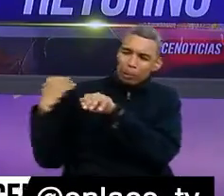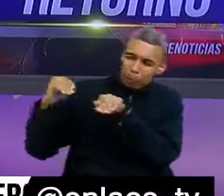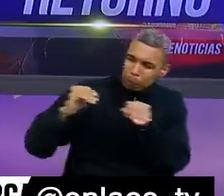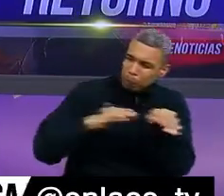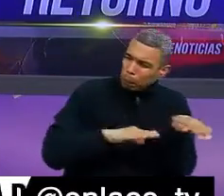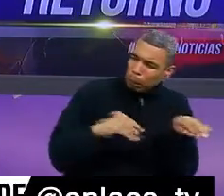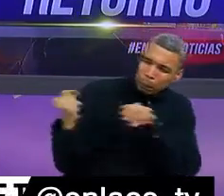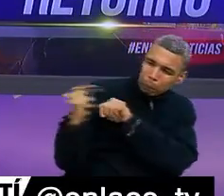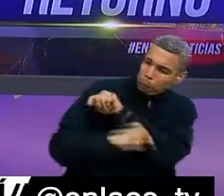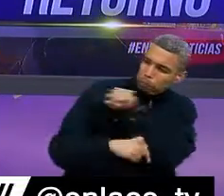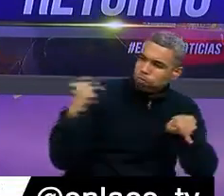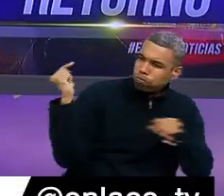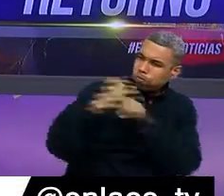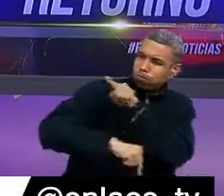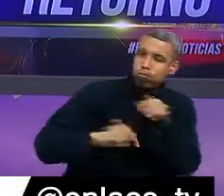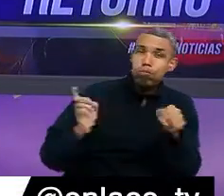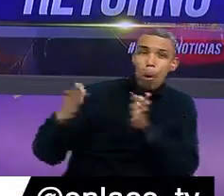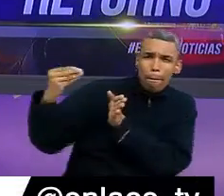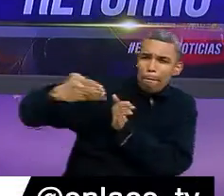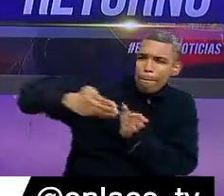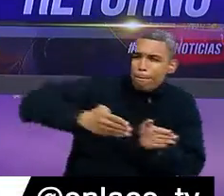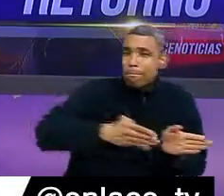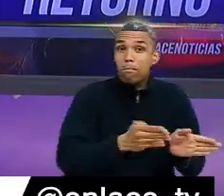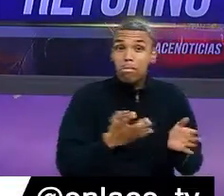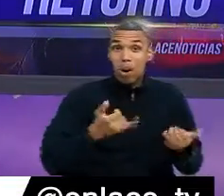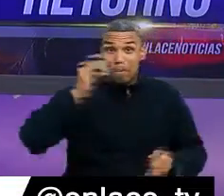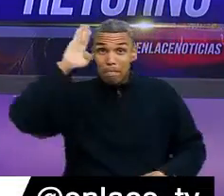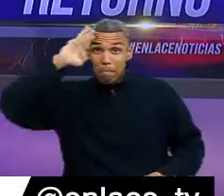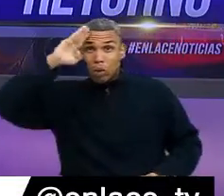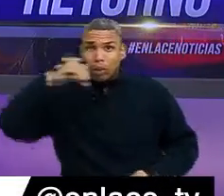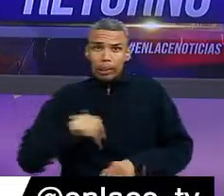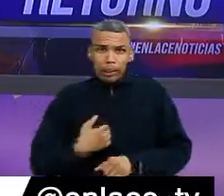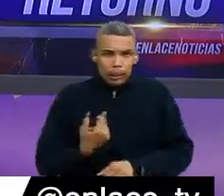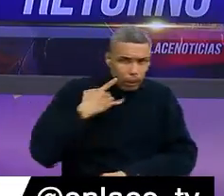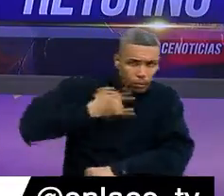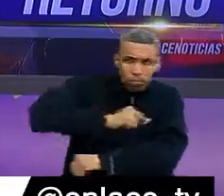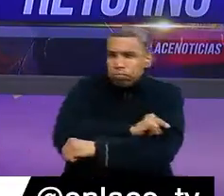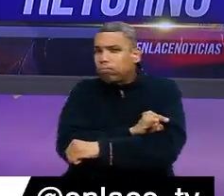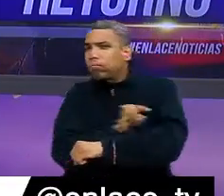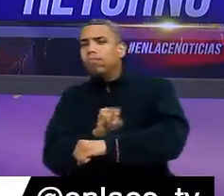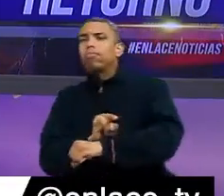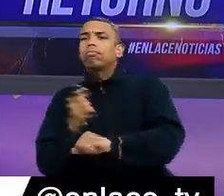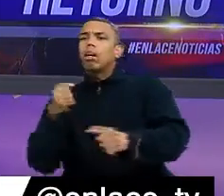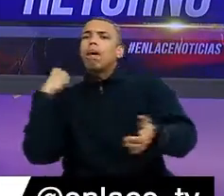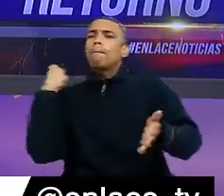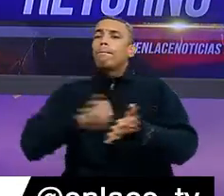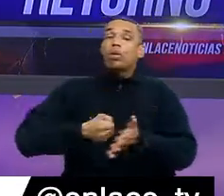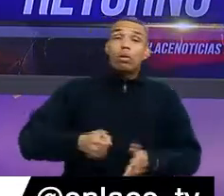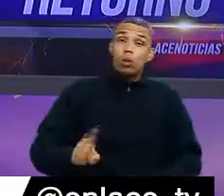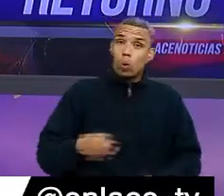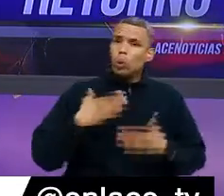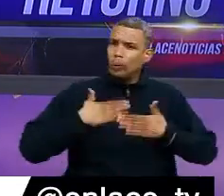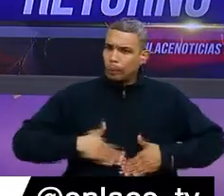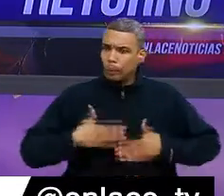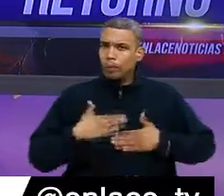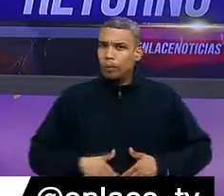años. 3 dispositivos de seguridad viales se desplegaron por Carreteable para garantizar seguridad a viajeros y a